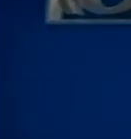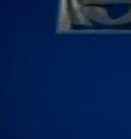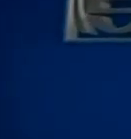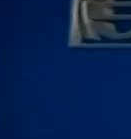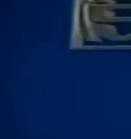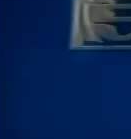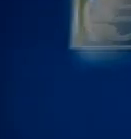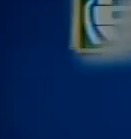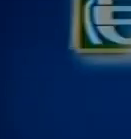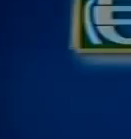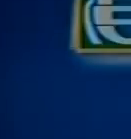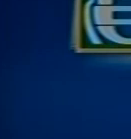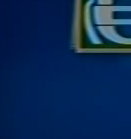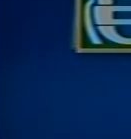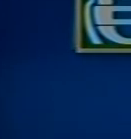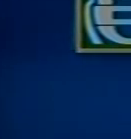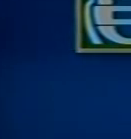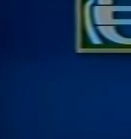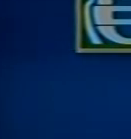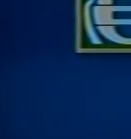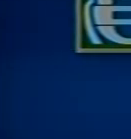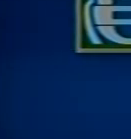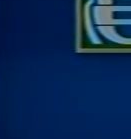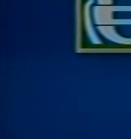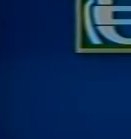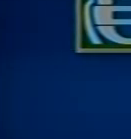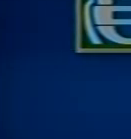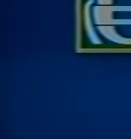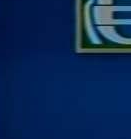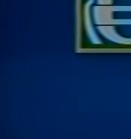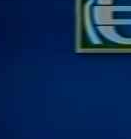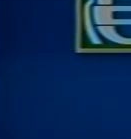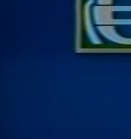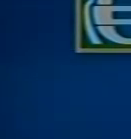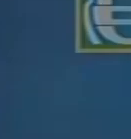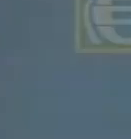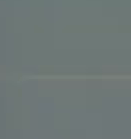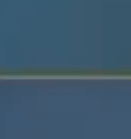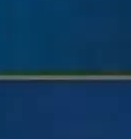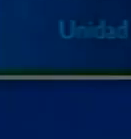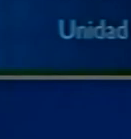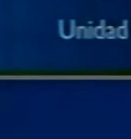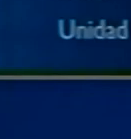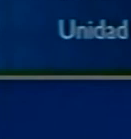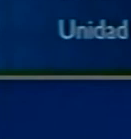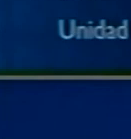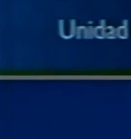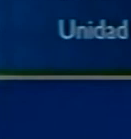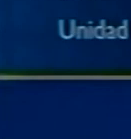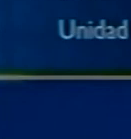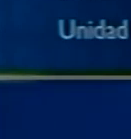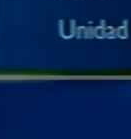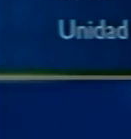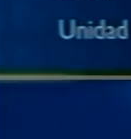La cotización de la moneda es una presentación del Banco República, el banco del año. Dólar